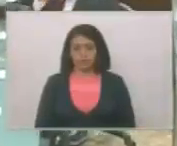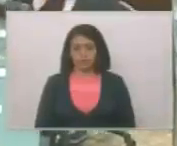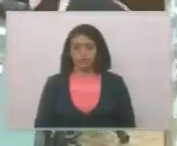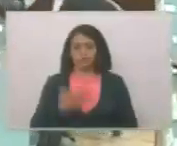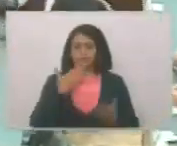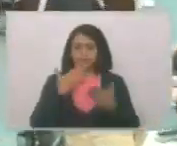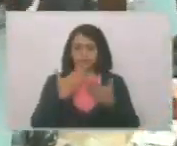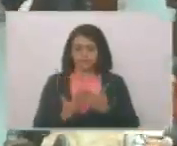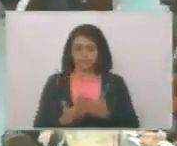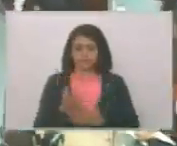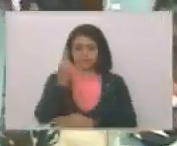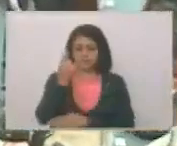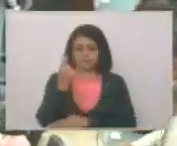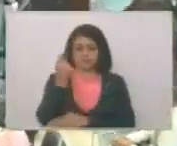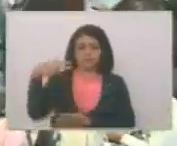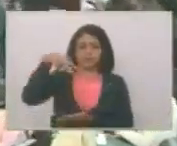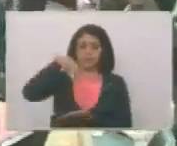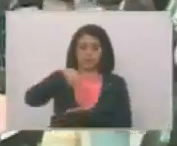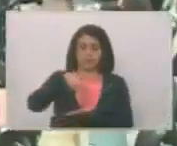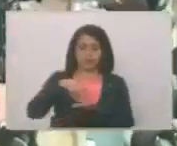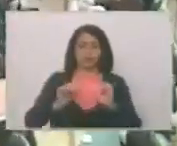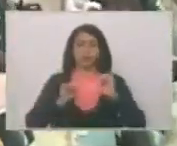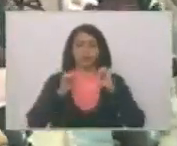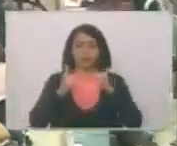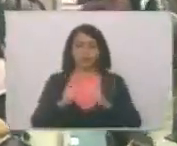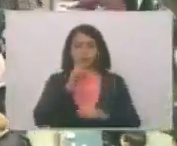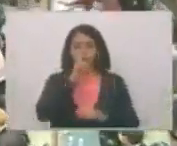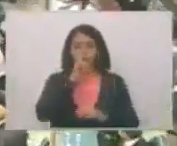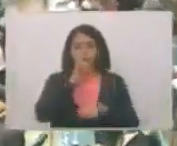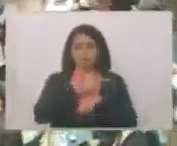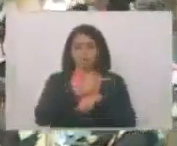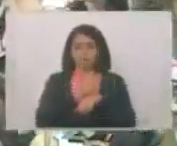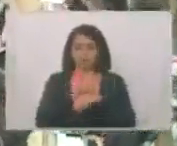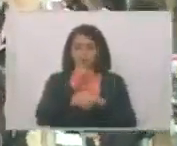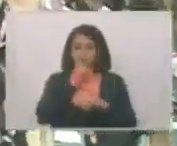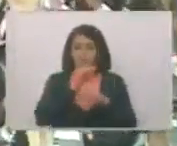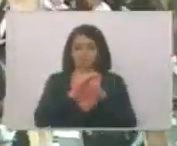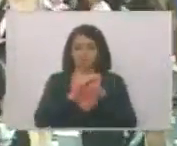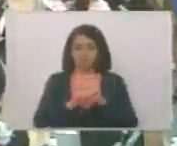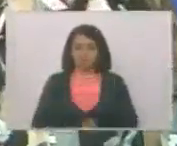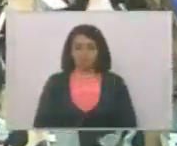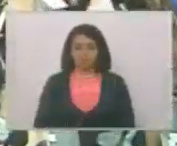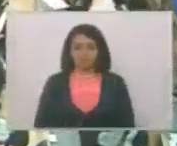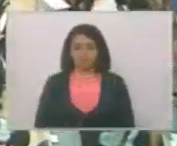Gracias, diputada. Nos ponemos de pie para iniciar un minuto de silencio.